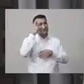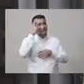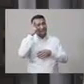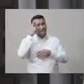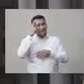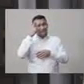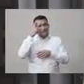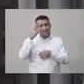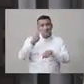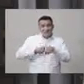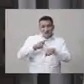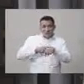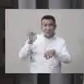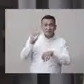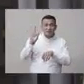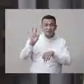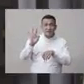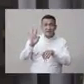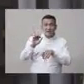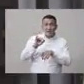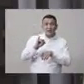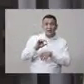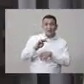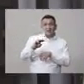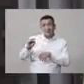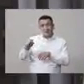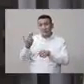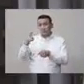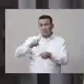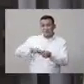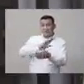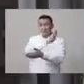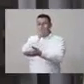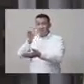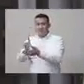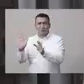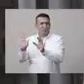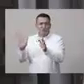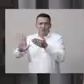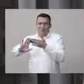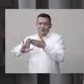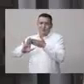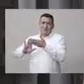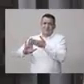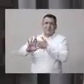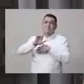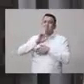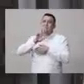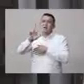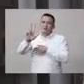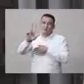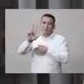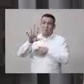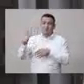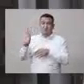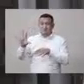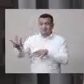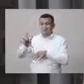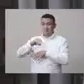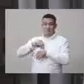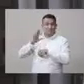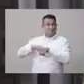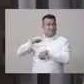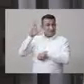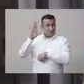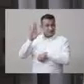clínicas u hospitales. No queremos incrementar sus riesgos de contagio, por el contrario, queremos que no